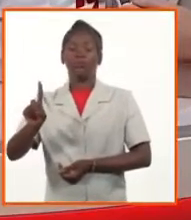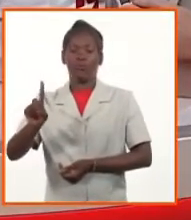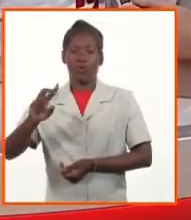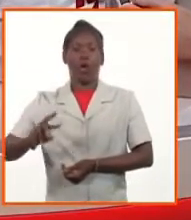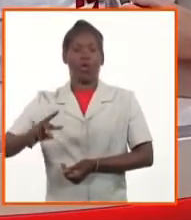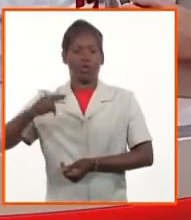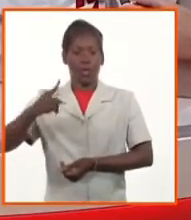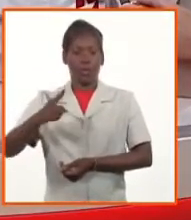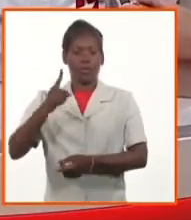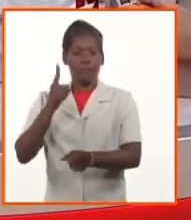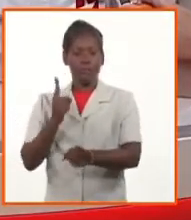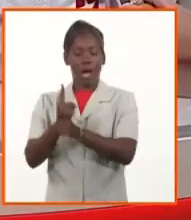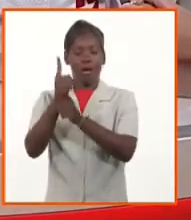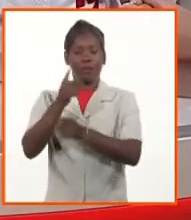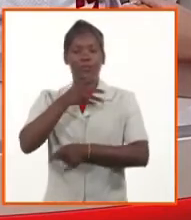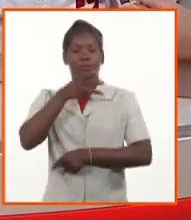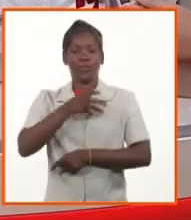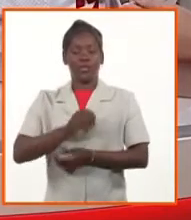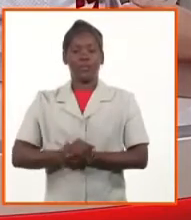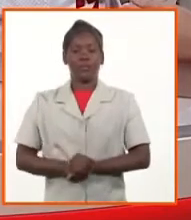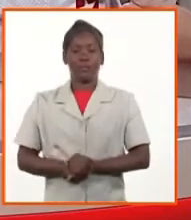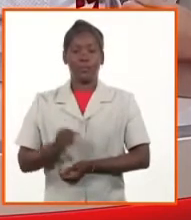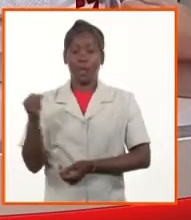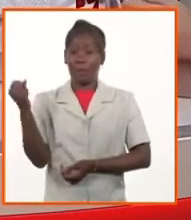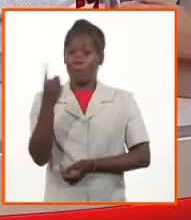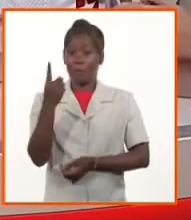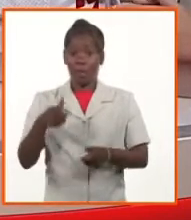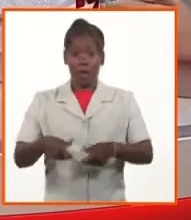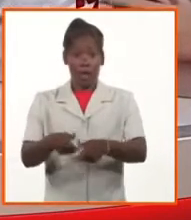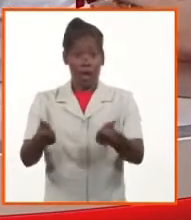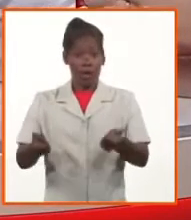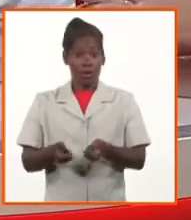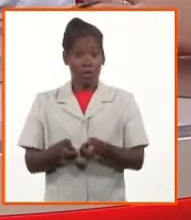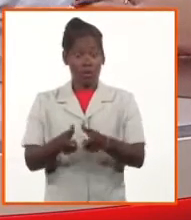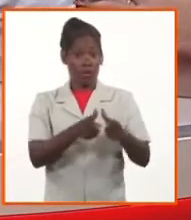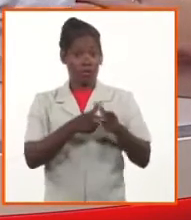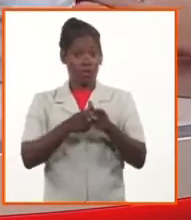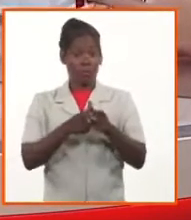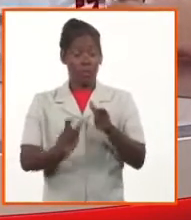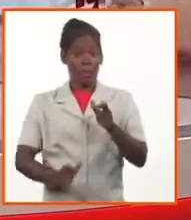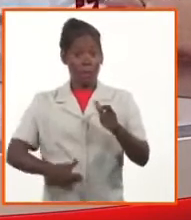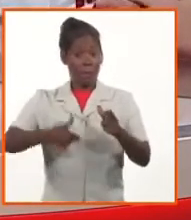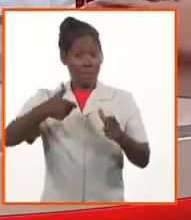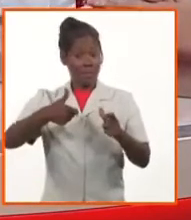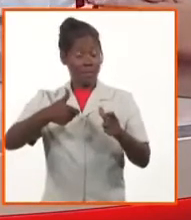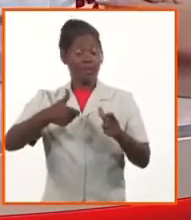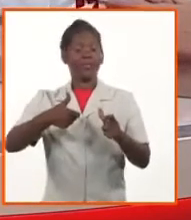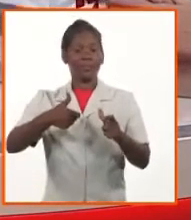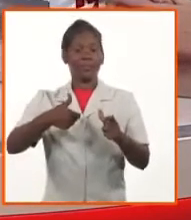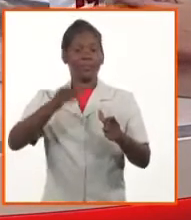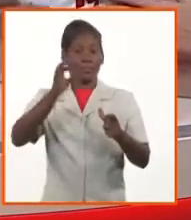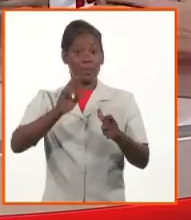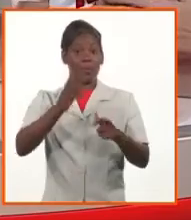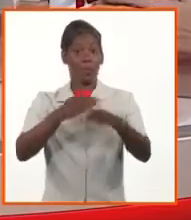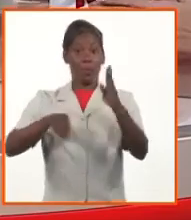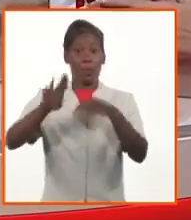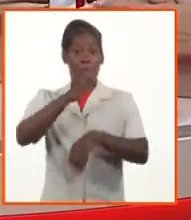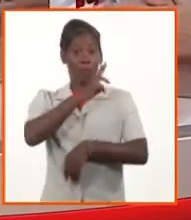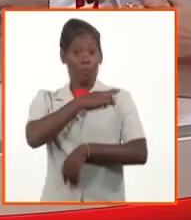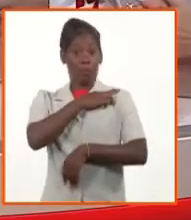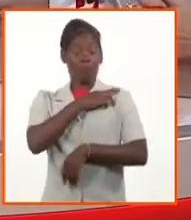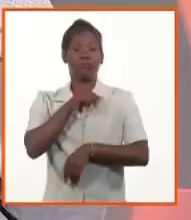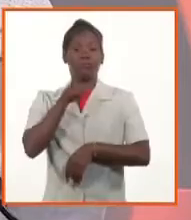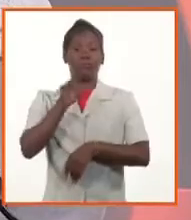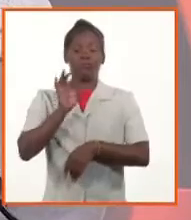primer congreso de la organización. En aquel momento el presidente de la HS era nuestro ministro, Elpidio Alonso. Aprovecho para hacer un